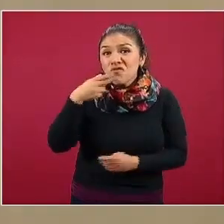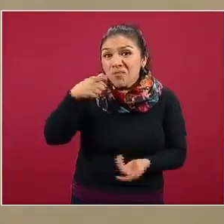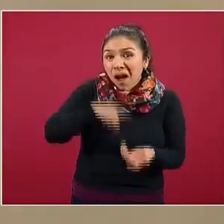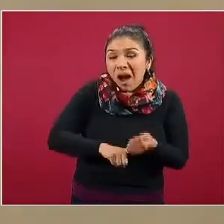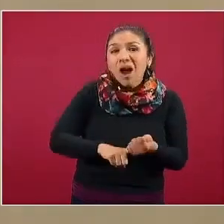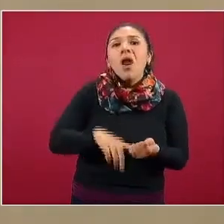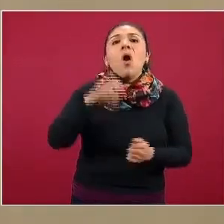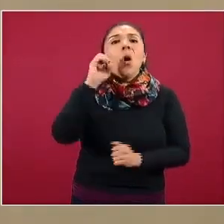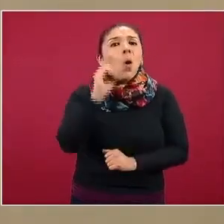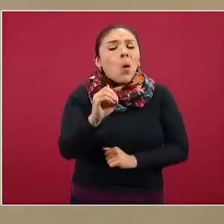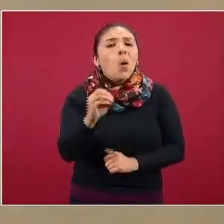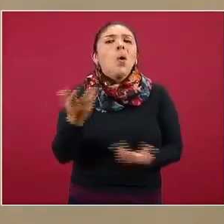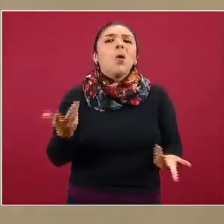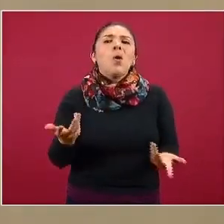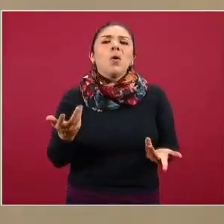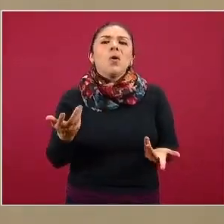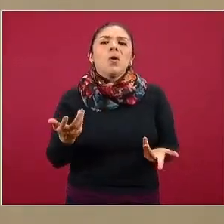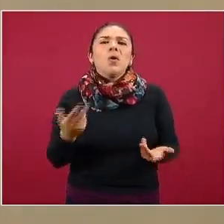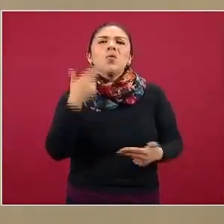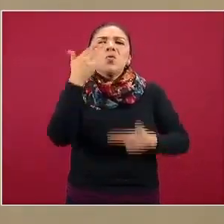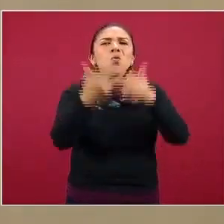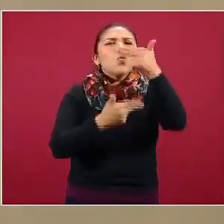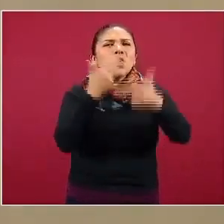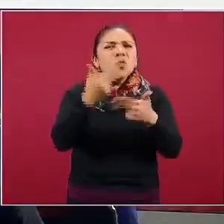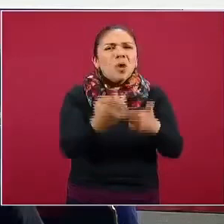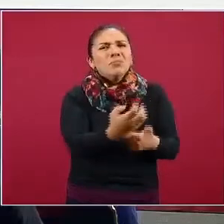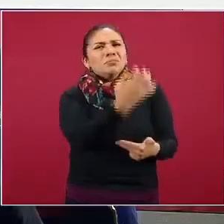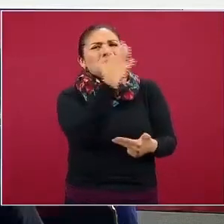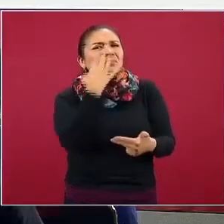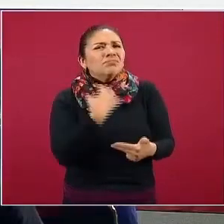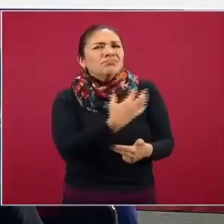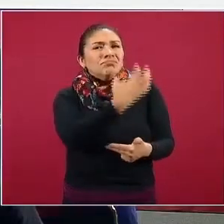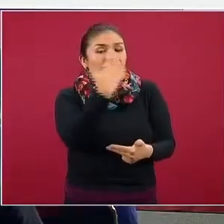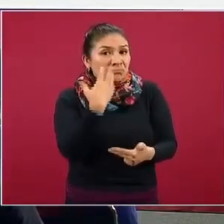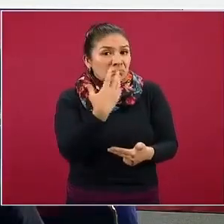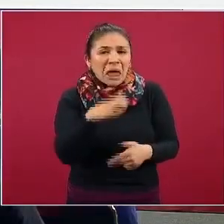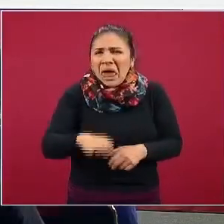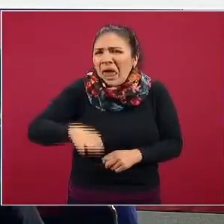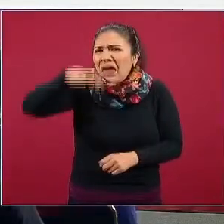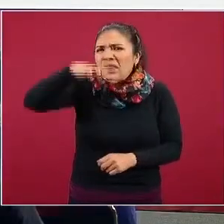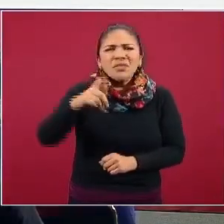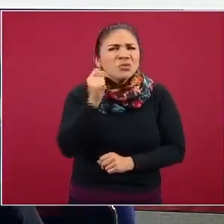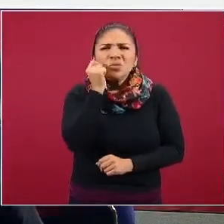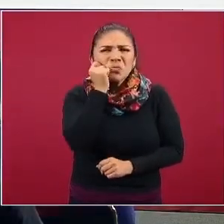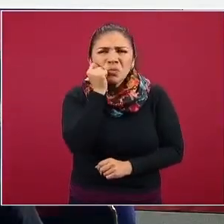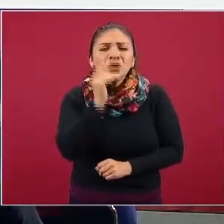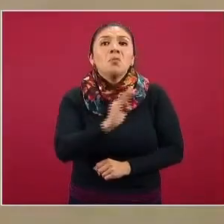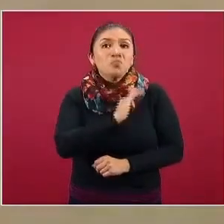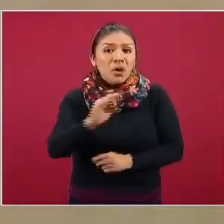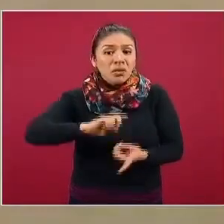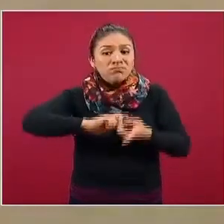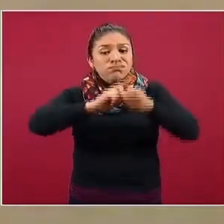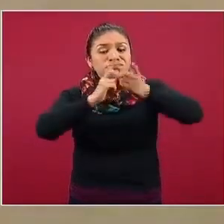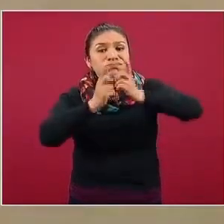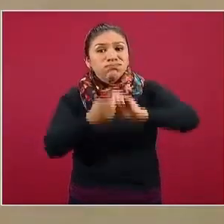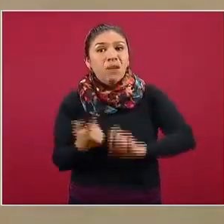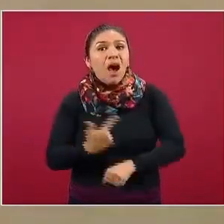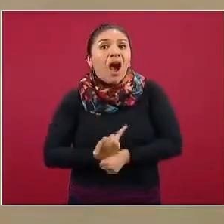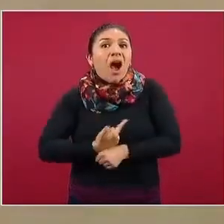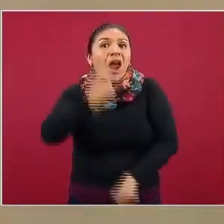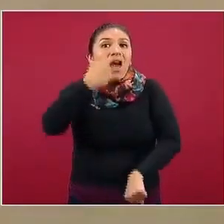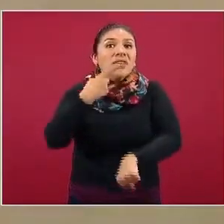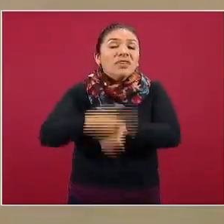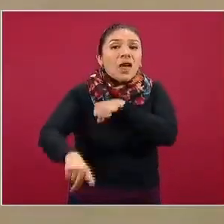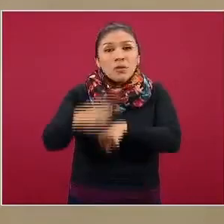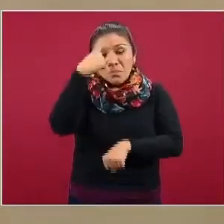la exposición a este humo puede en cualquier edad producir y agravar el daño de